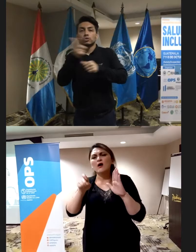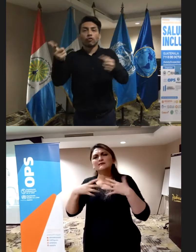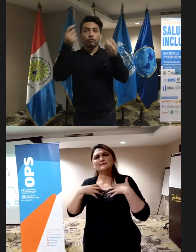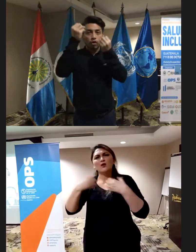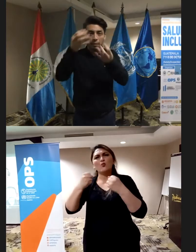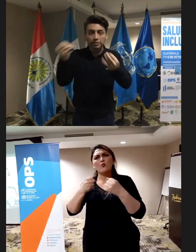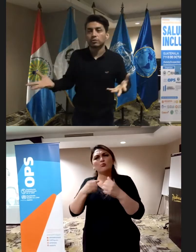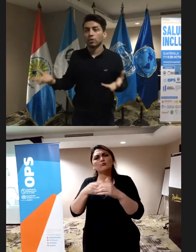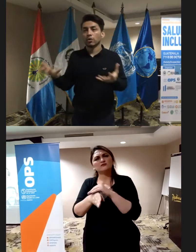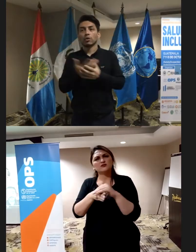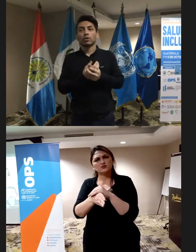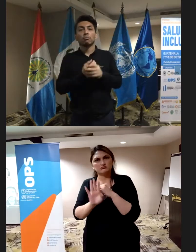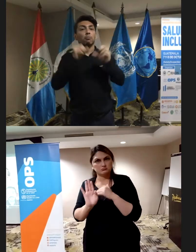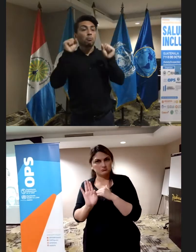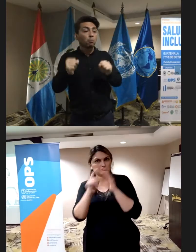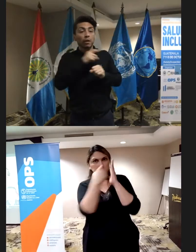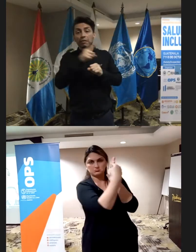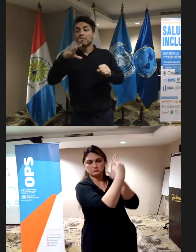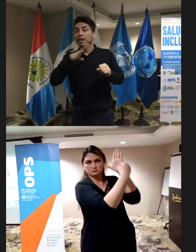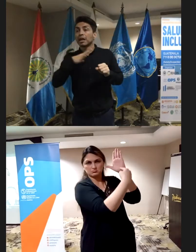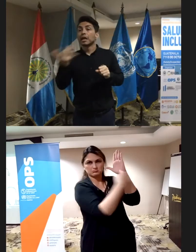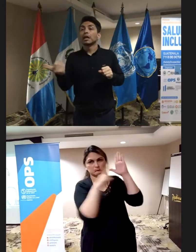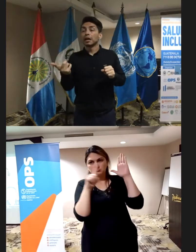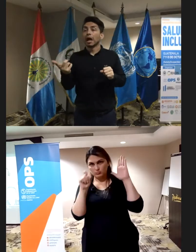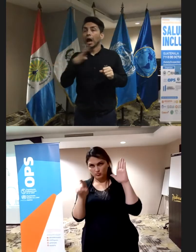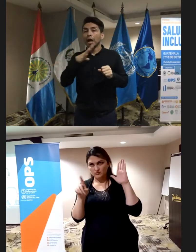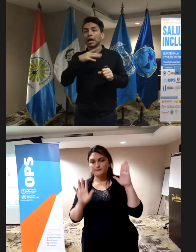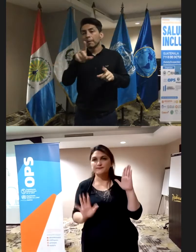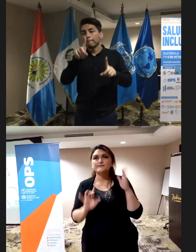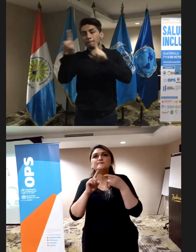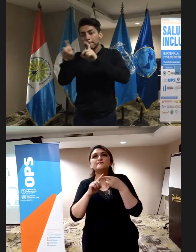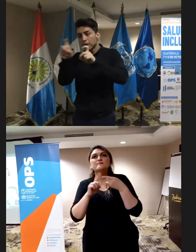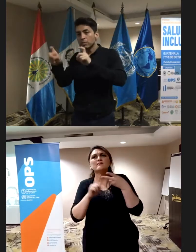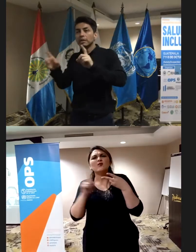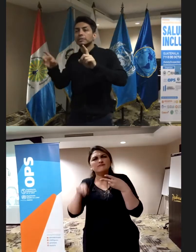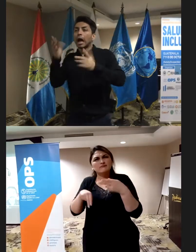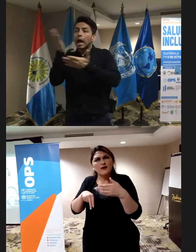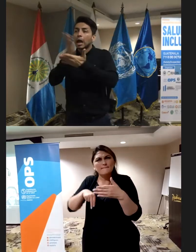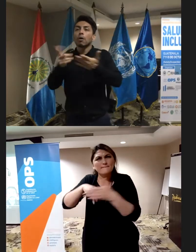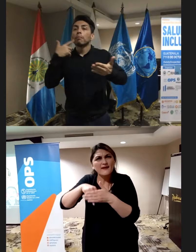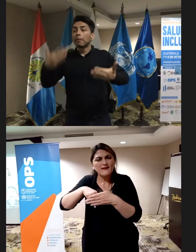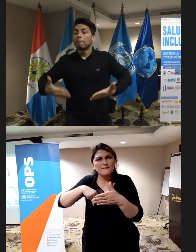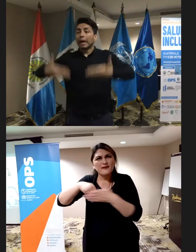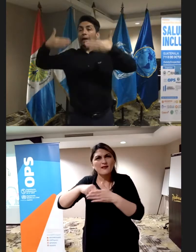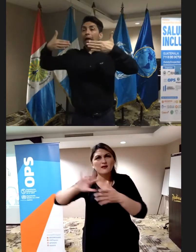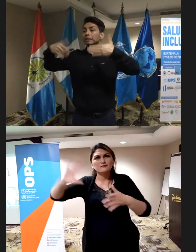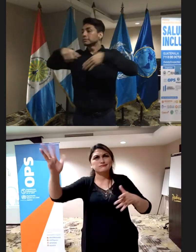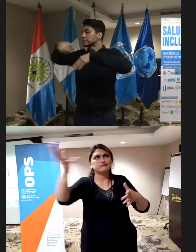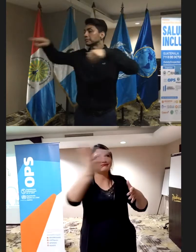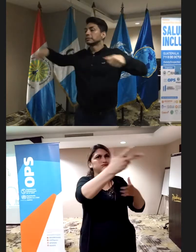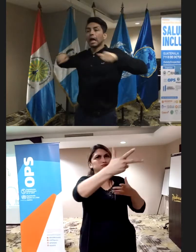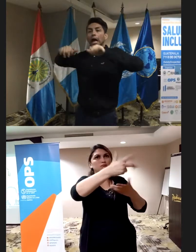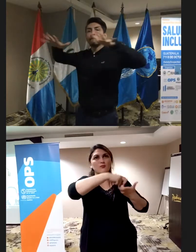es posible encontrar evidencias sobre la existencia de barreras ambientales que impiden a las personas